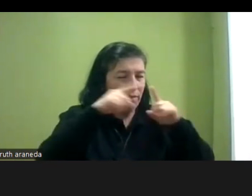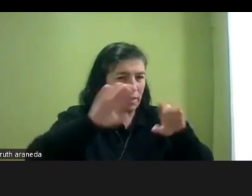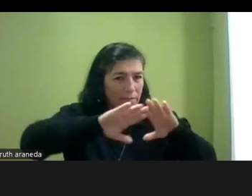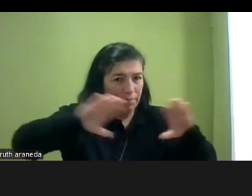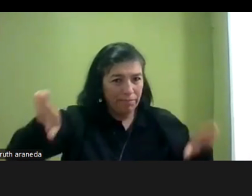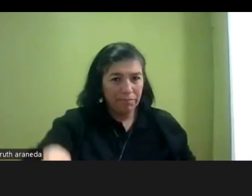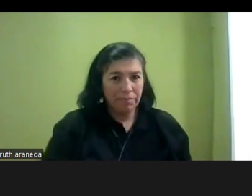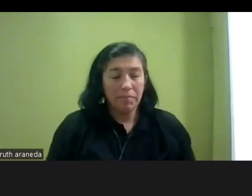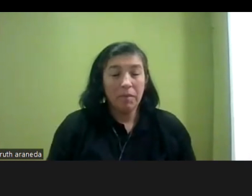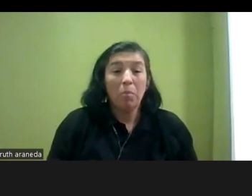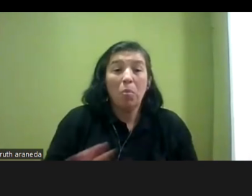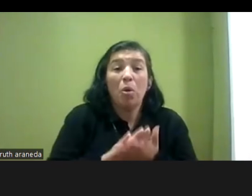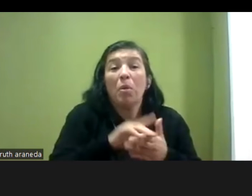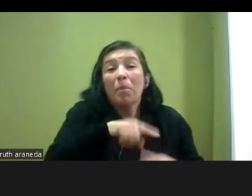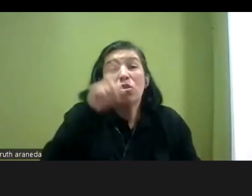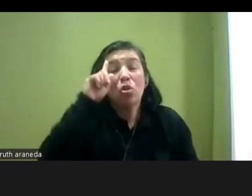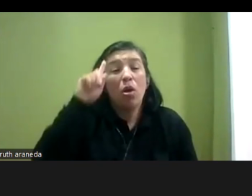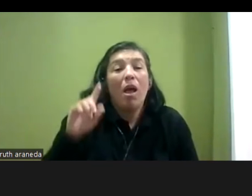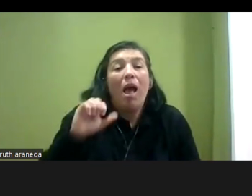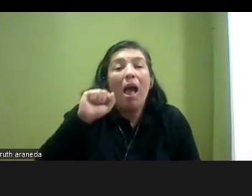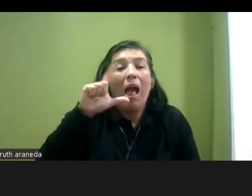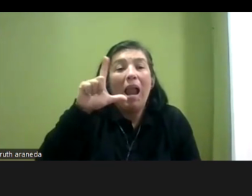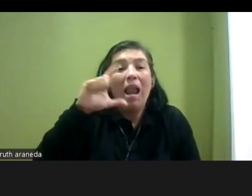Acá podría haber sido Algarrobo,